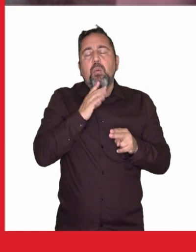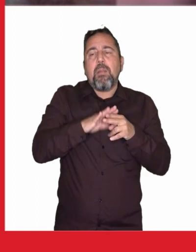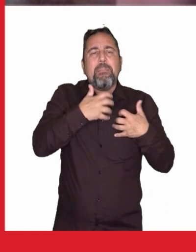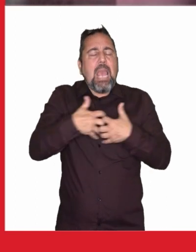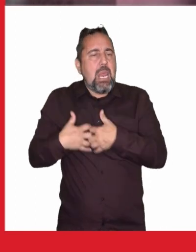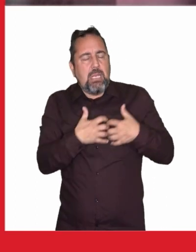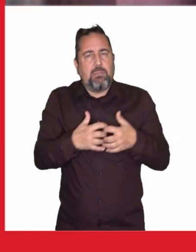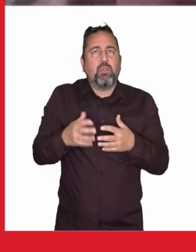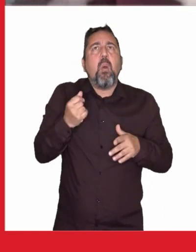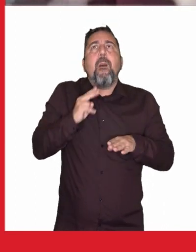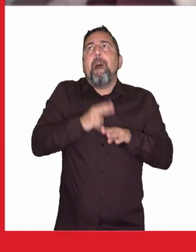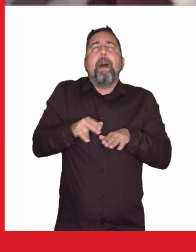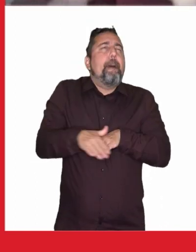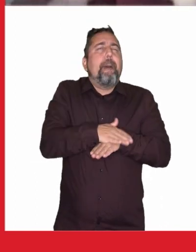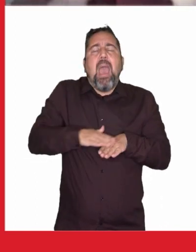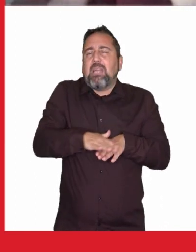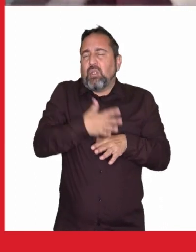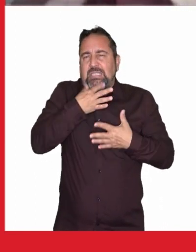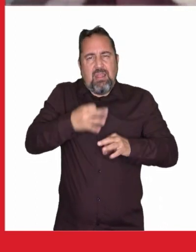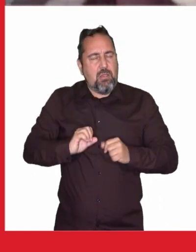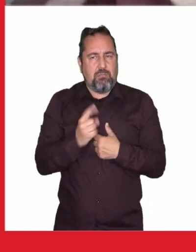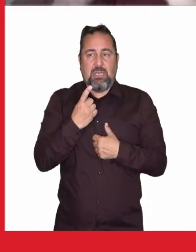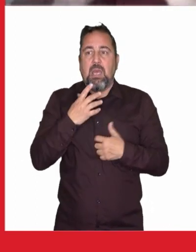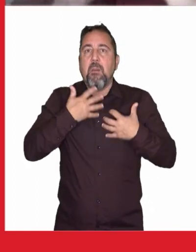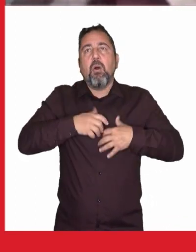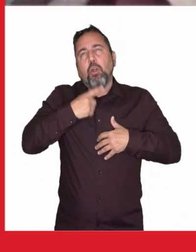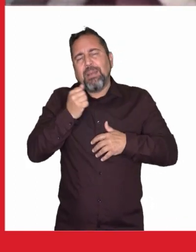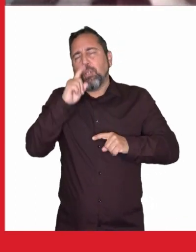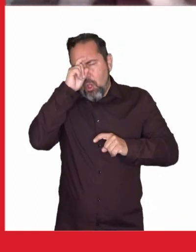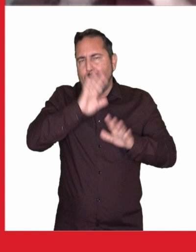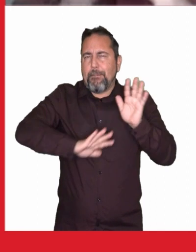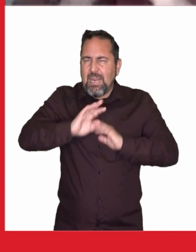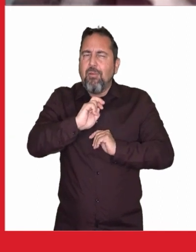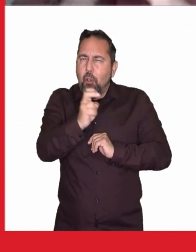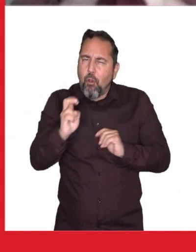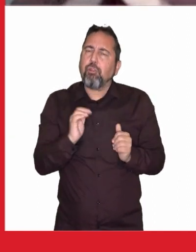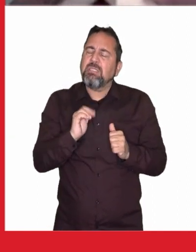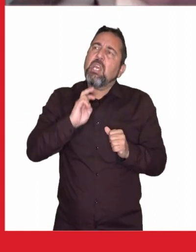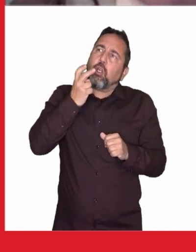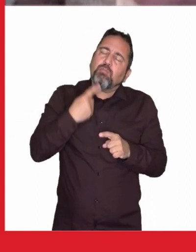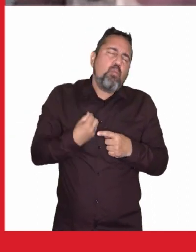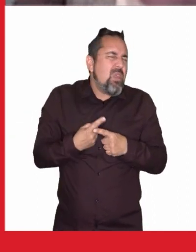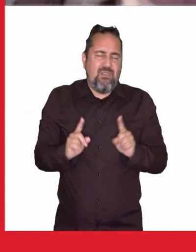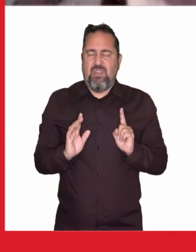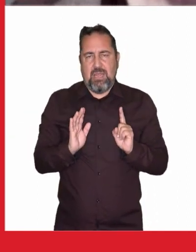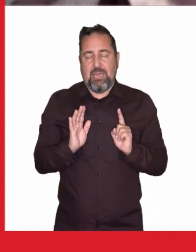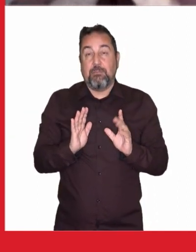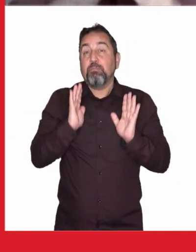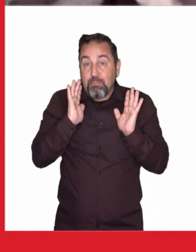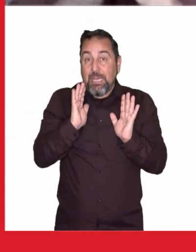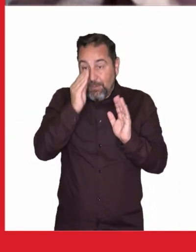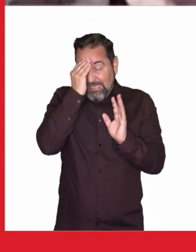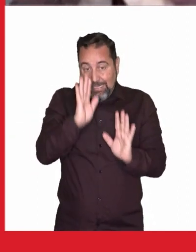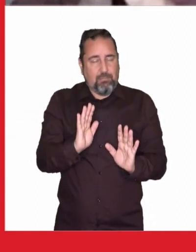las venden otros. Estos son como los mecanismos más básicos y más sencillos. Hay mecanismos mucho más complejos